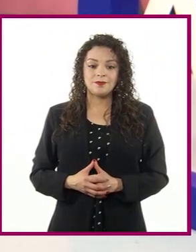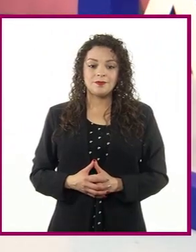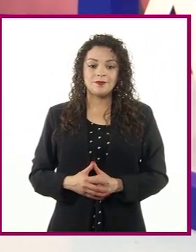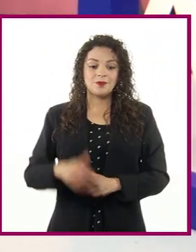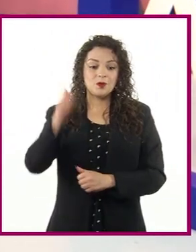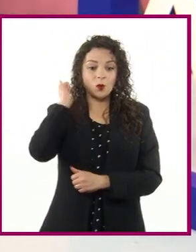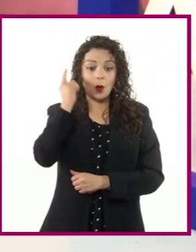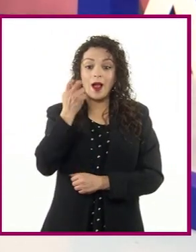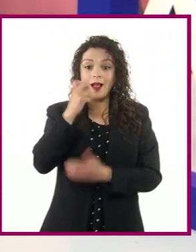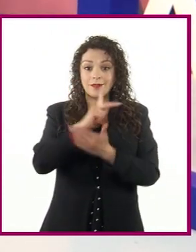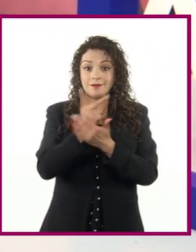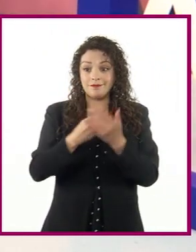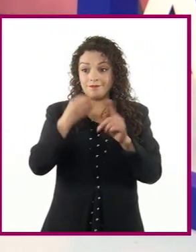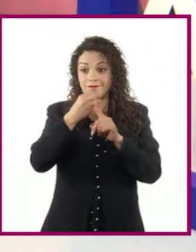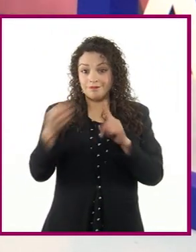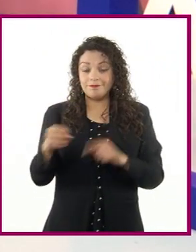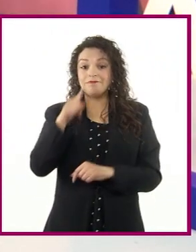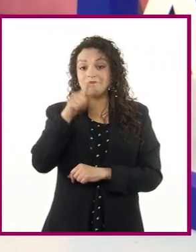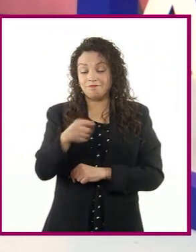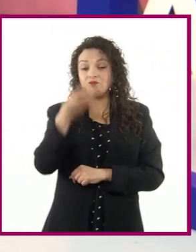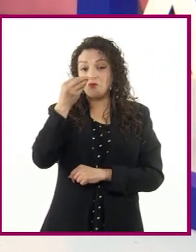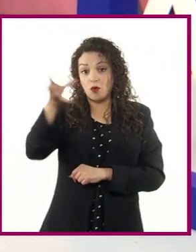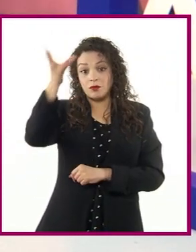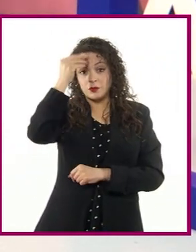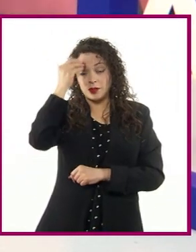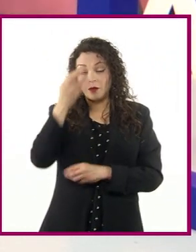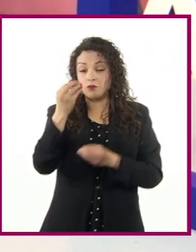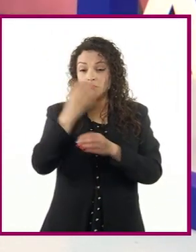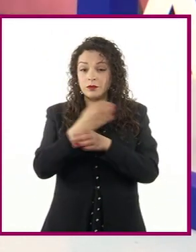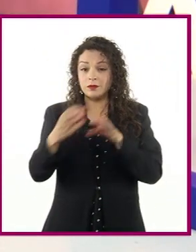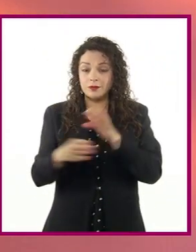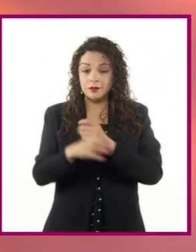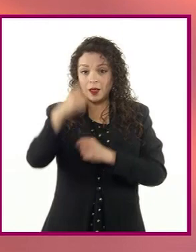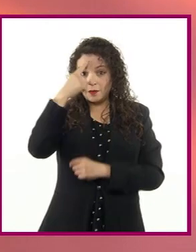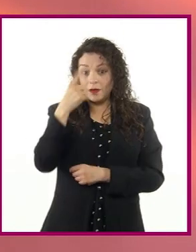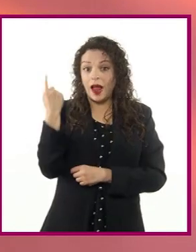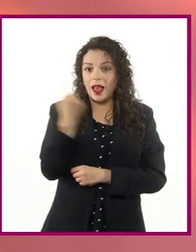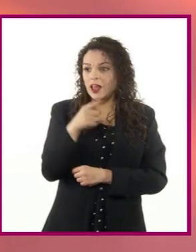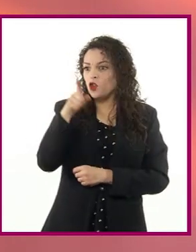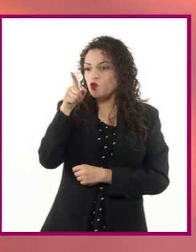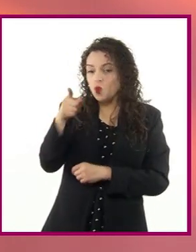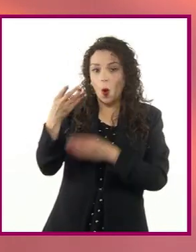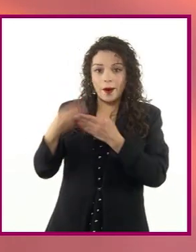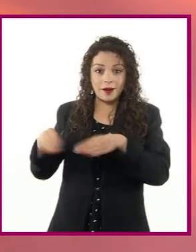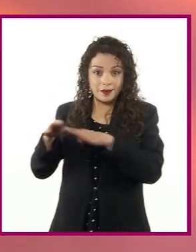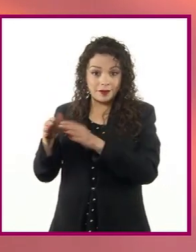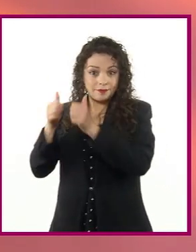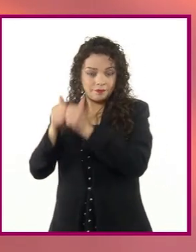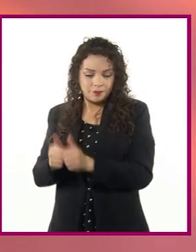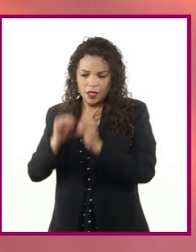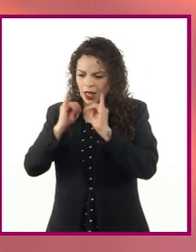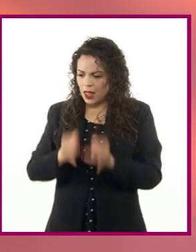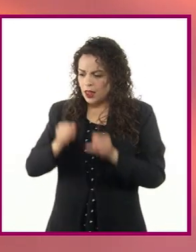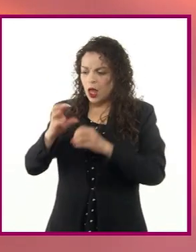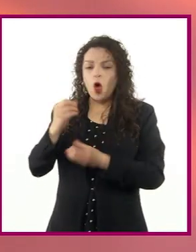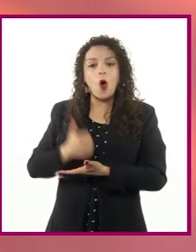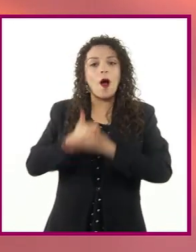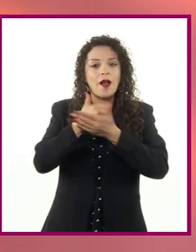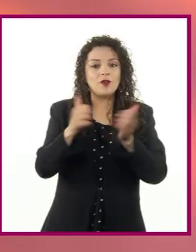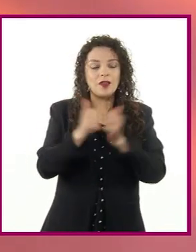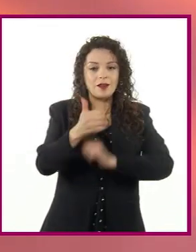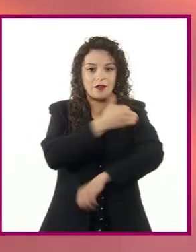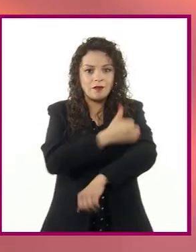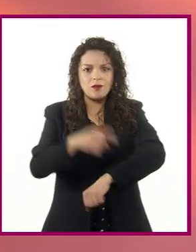Esperamos que esta sesión les haya aportado elementos para que en casa, ya sea de manera individual o con ayuda de su